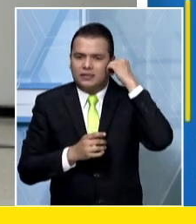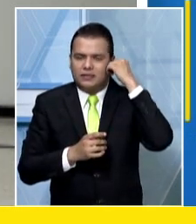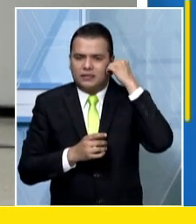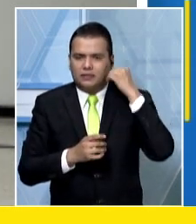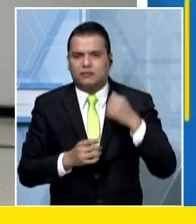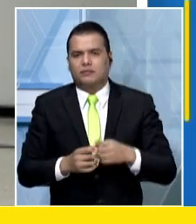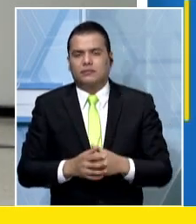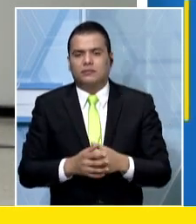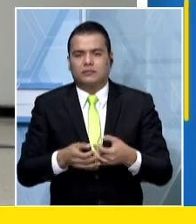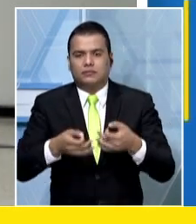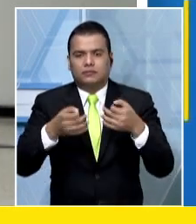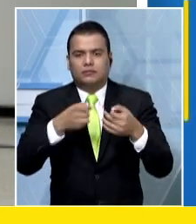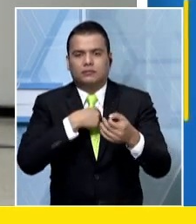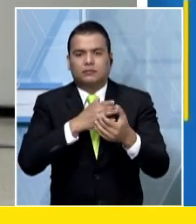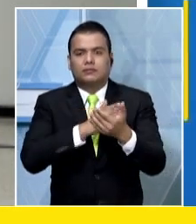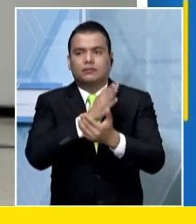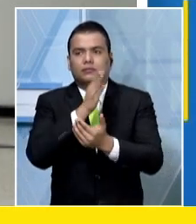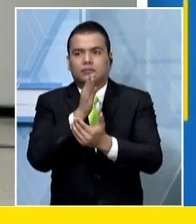sí